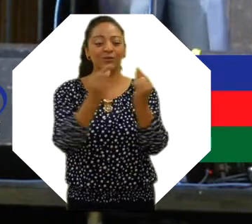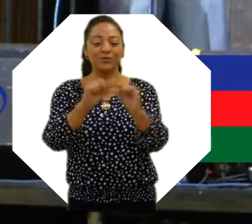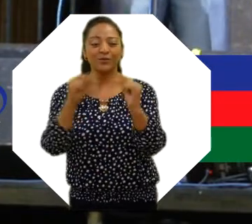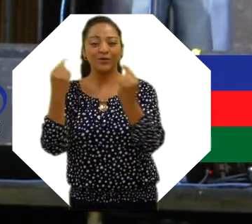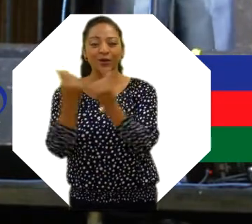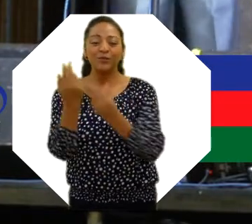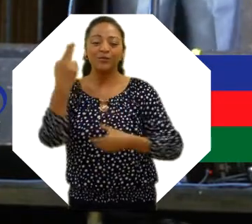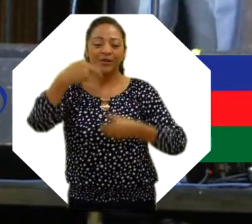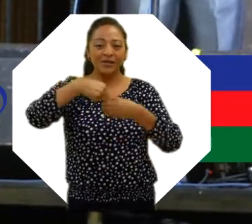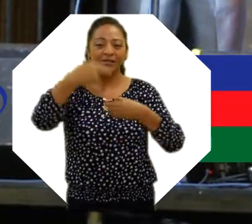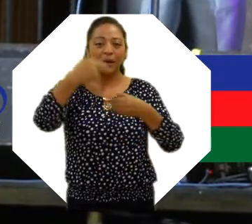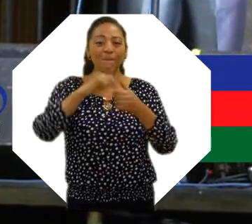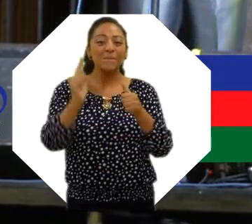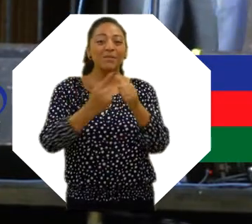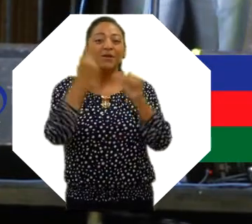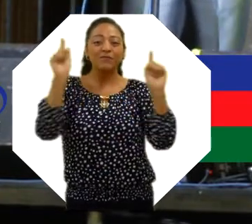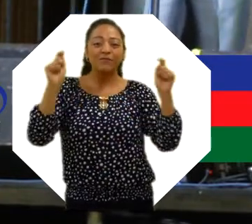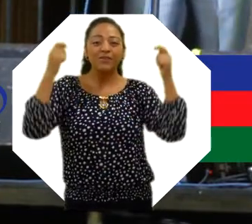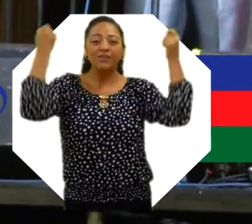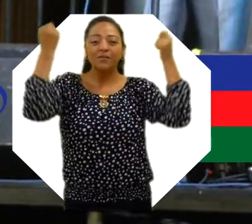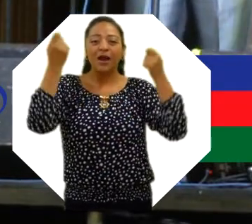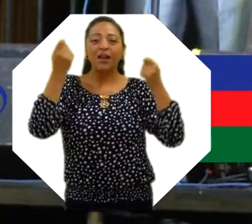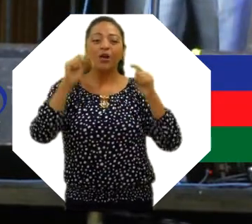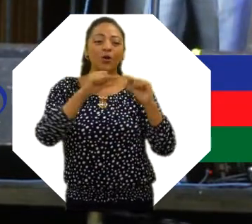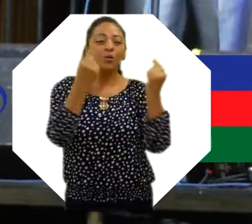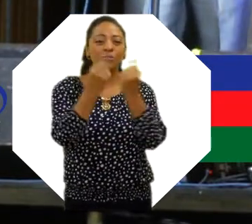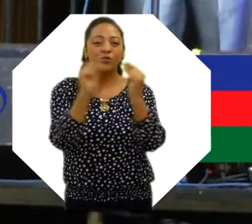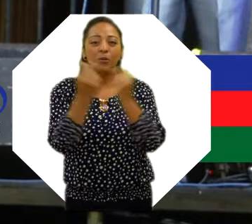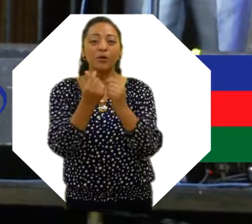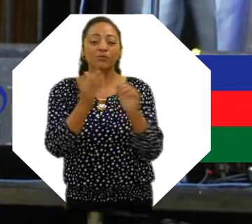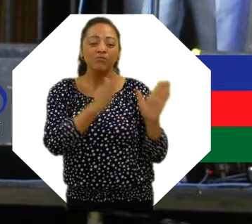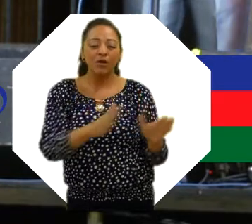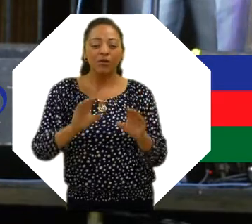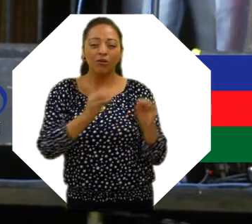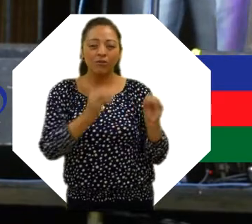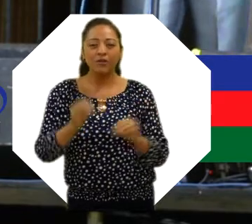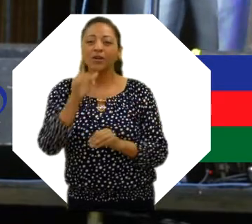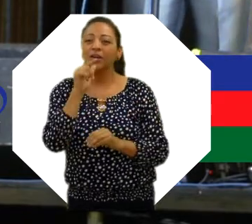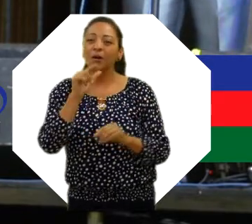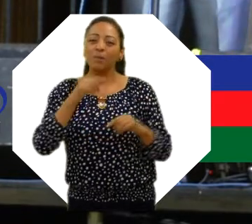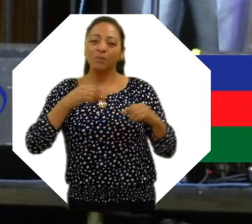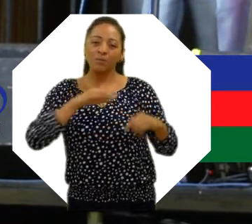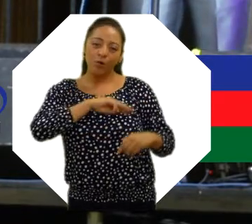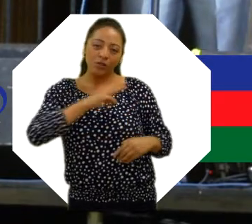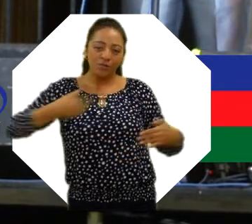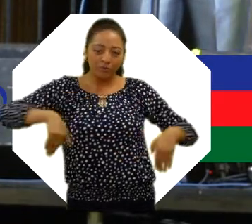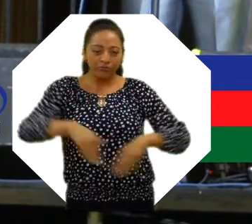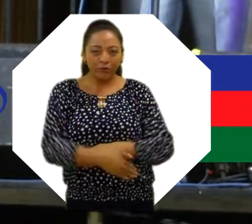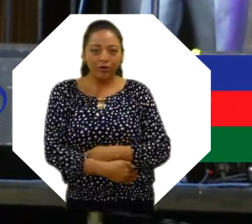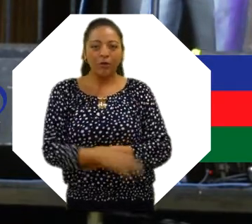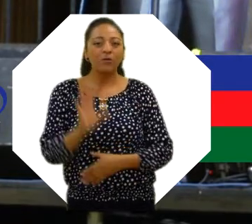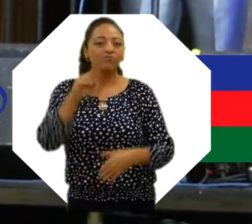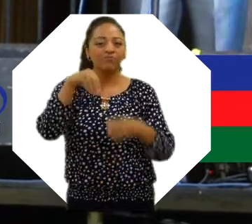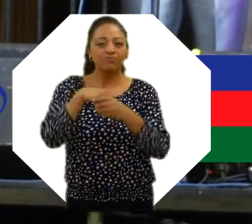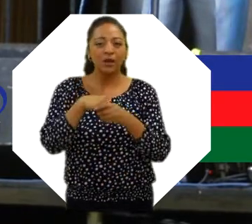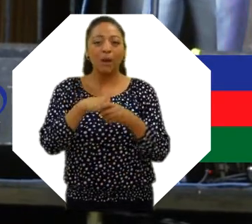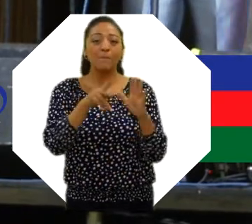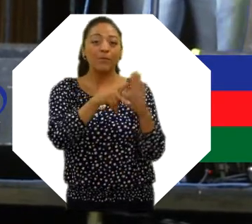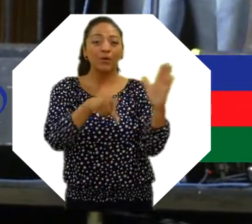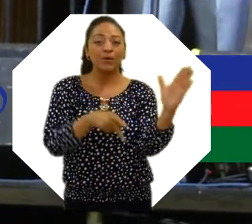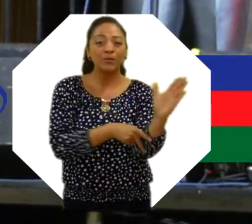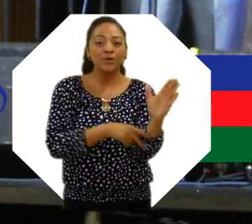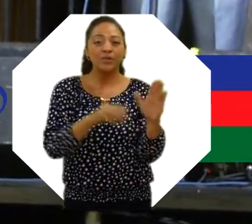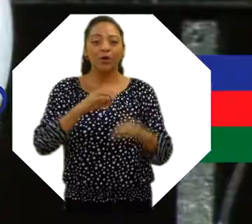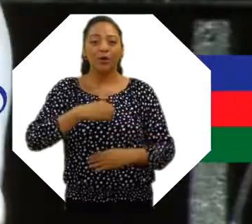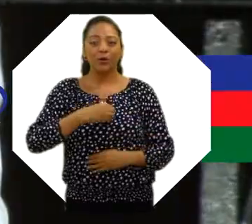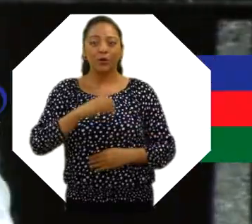Son las agrupaciones que participaron en el primer festival de tríos organizado por el Gobierno Autónomo Descentralizado Municipal de Otavalo en el marco de